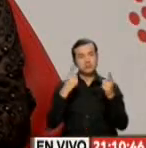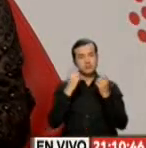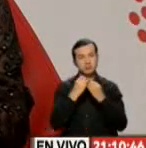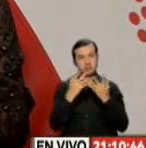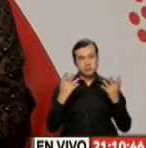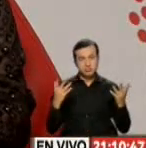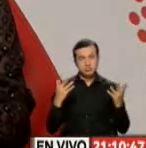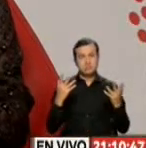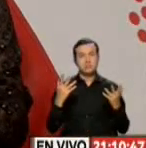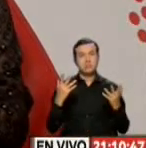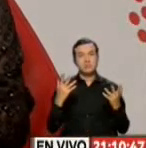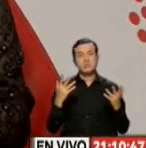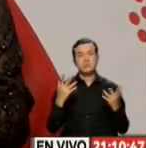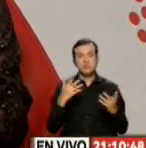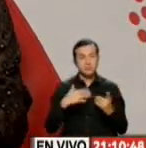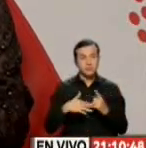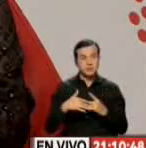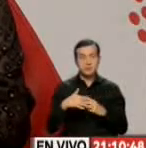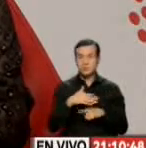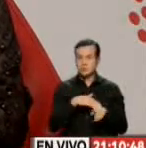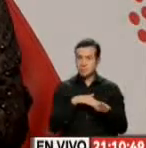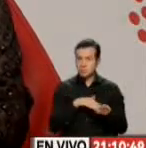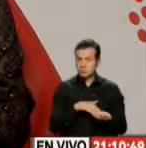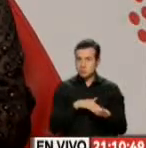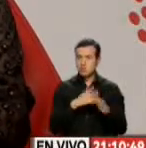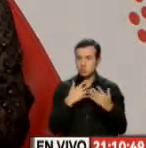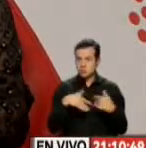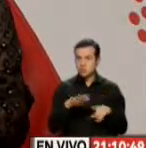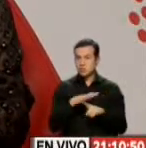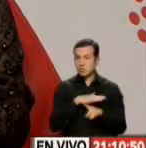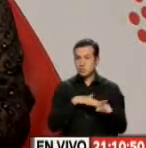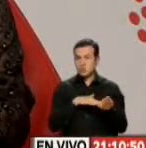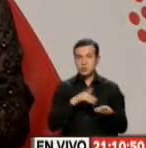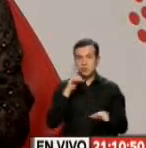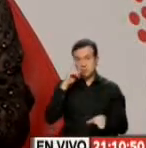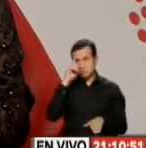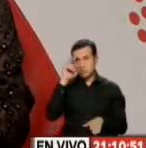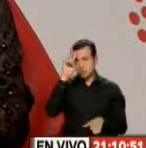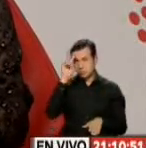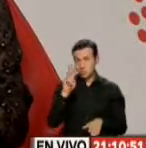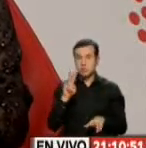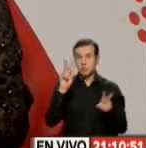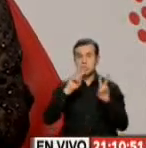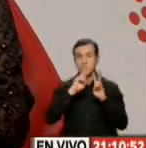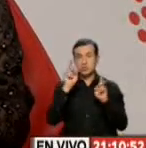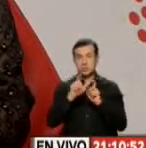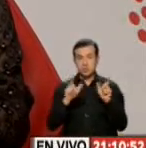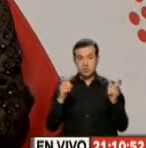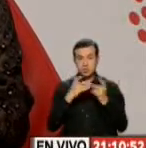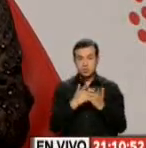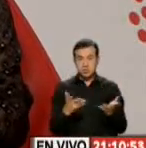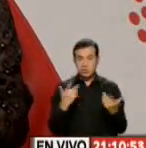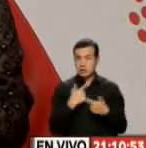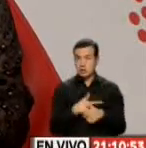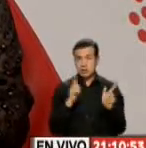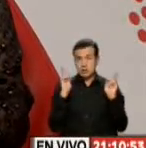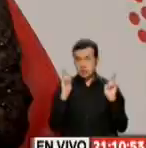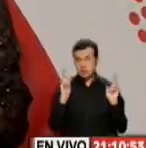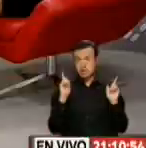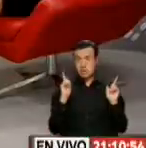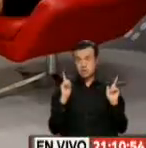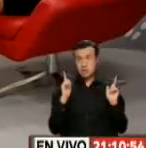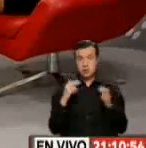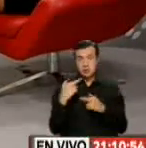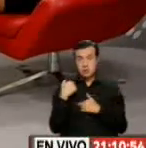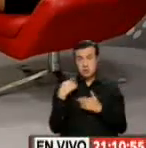las condiciones, ni siquiera las garantías que está brindando el Estado venezolano sobre sus ciudadanos a libre tránsito, no lo pueden